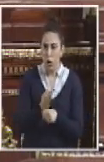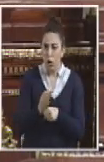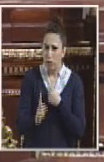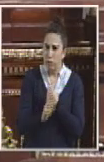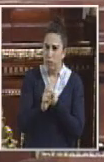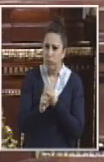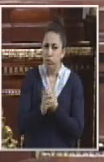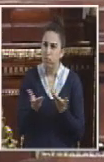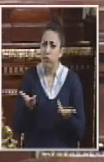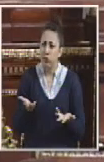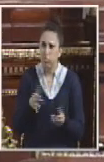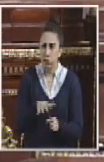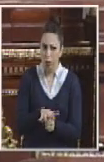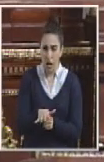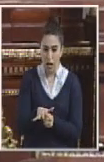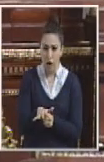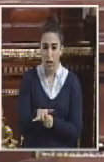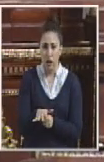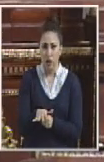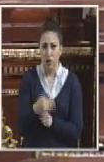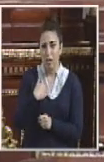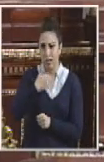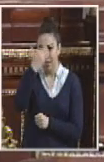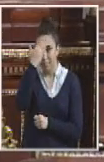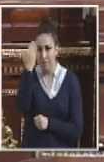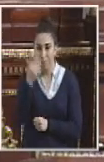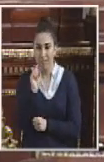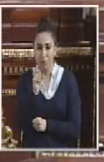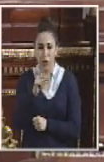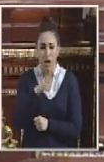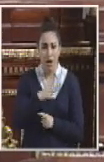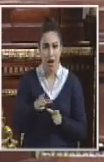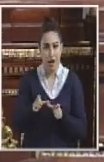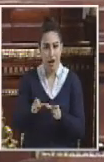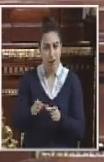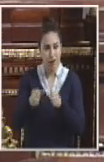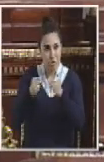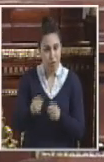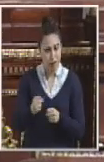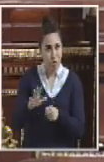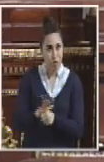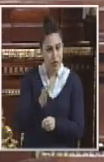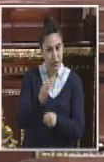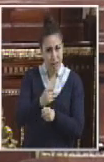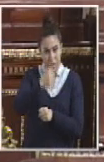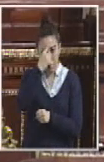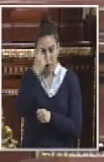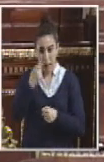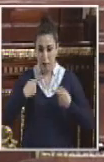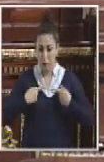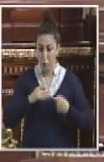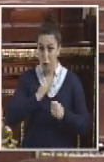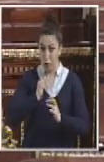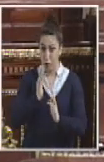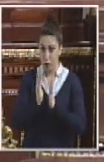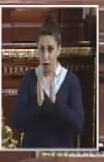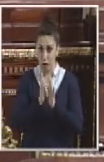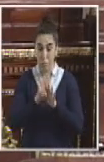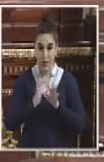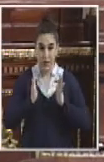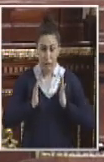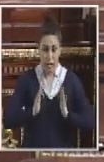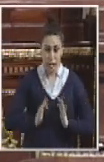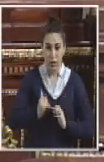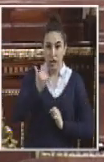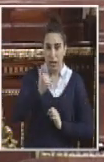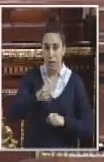encontramos es que a falta de condiciones de seguridad para transitar a peatones y ciclistas,